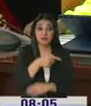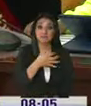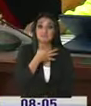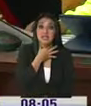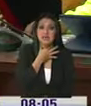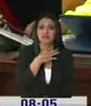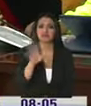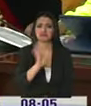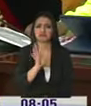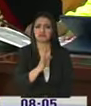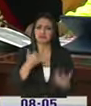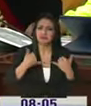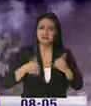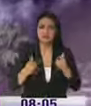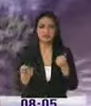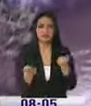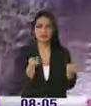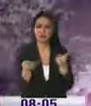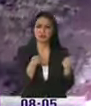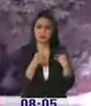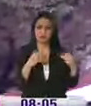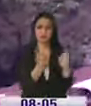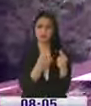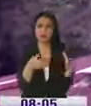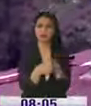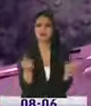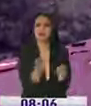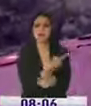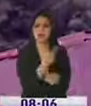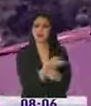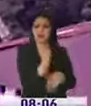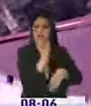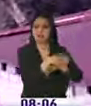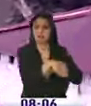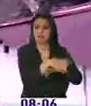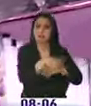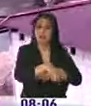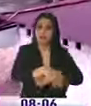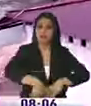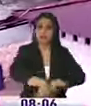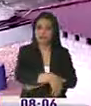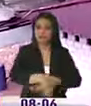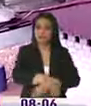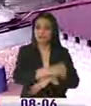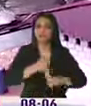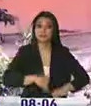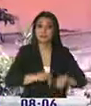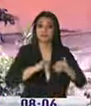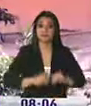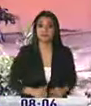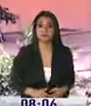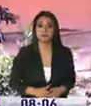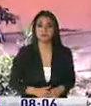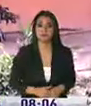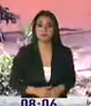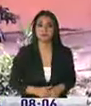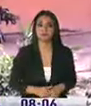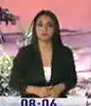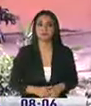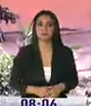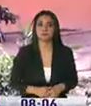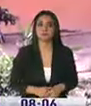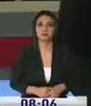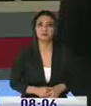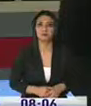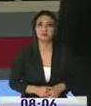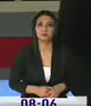dejarán amedrentar por el accionar de bandas criminales que operan en la línea fronteriza. En Quito informó Iván